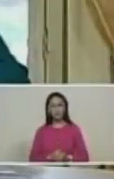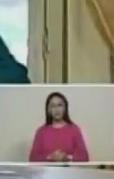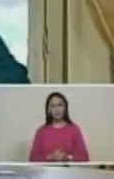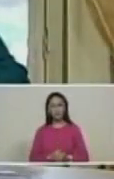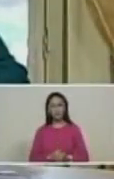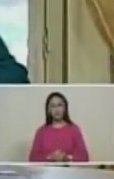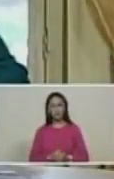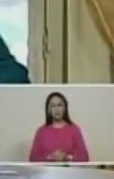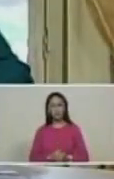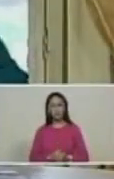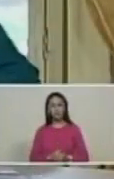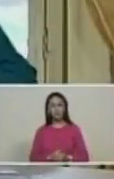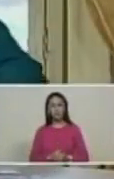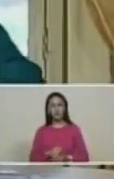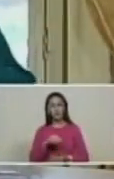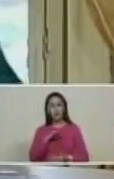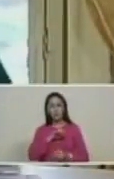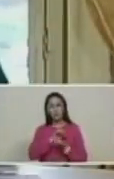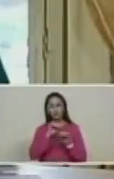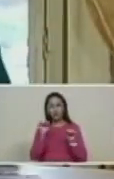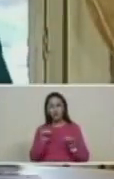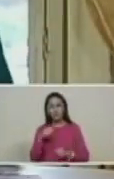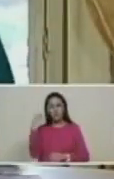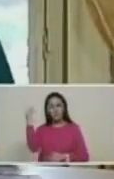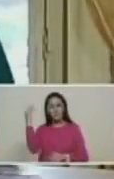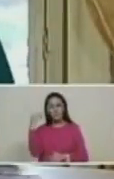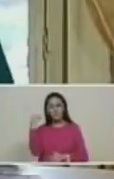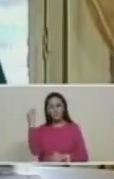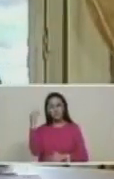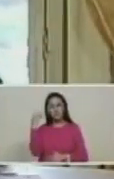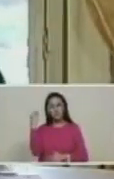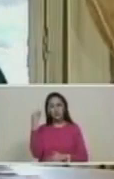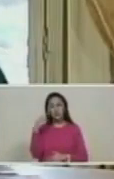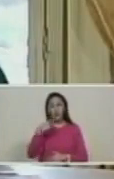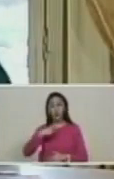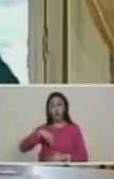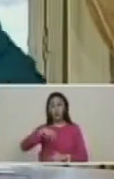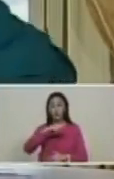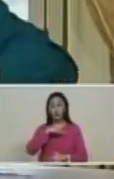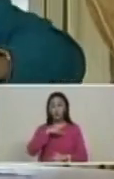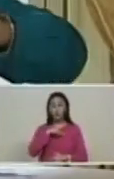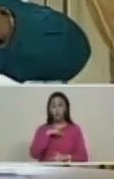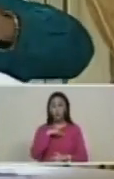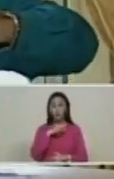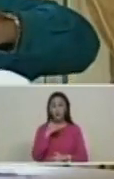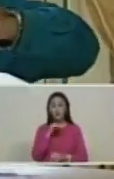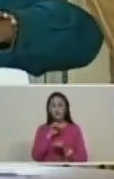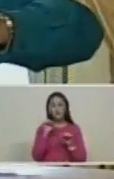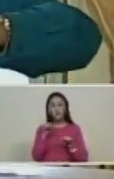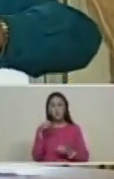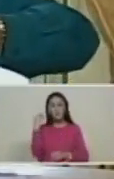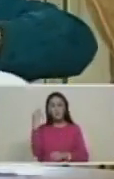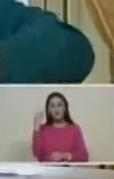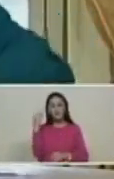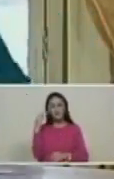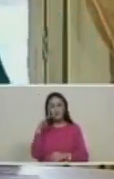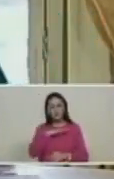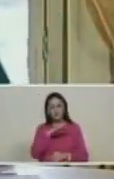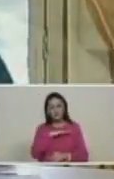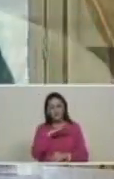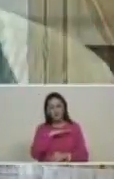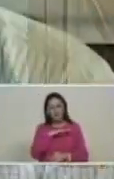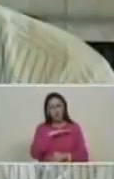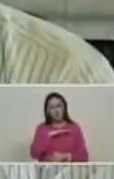su propio sistema de pensamiento. Nosotros tenemos un sistema de pensamiento criollo, criollo,